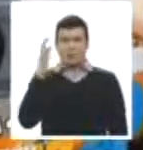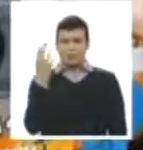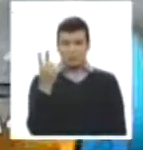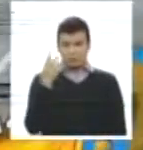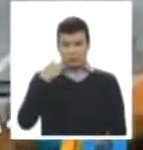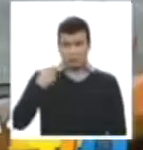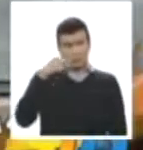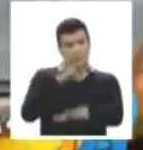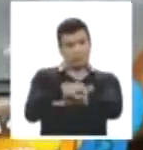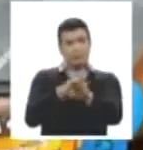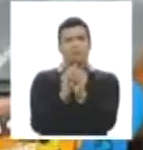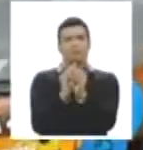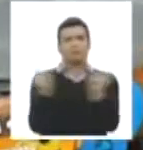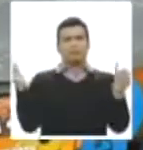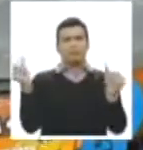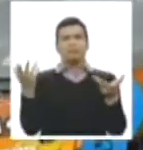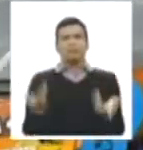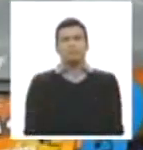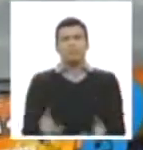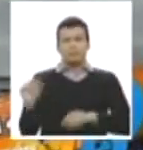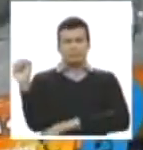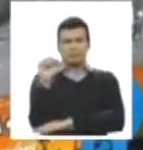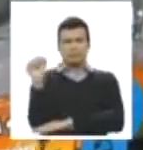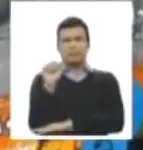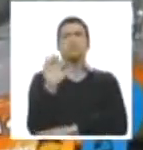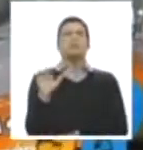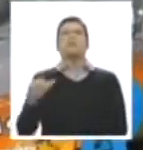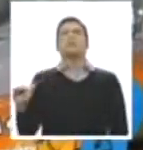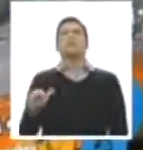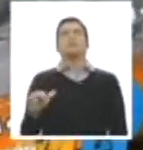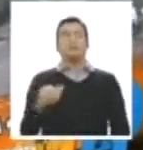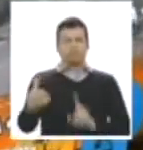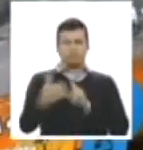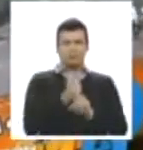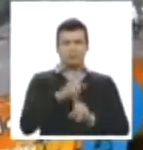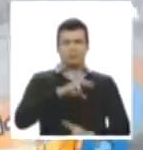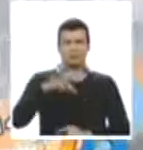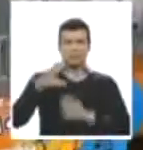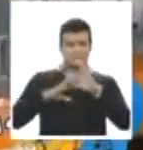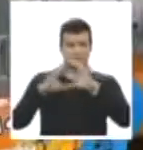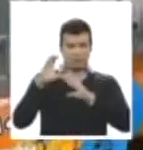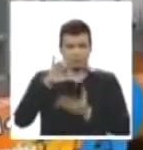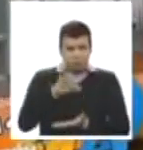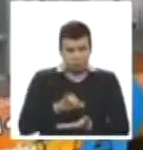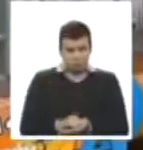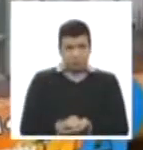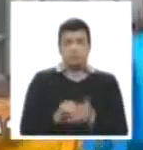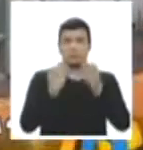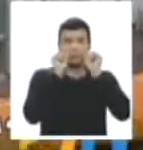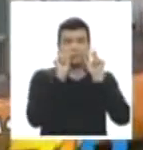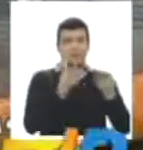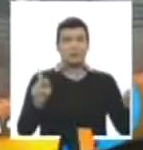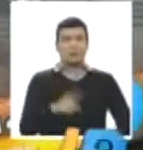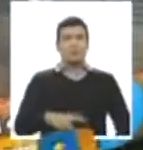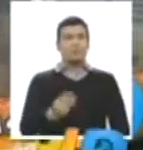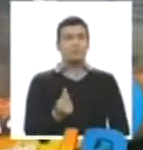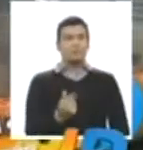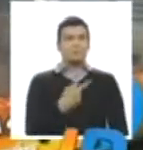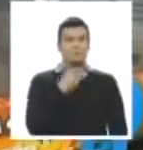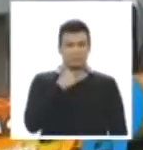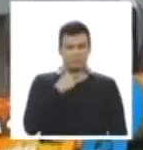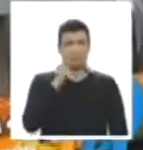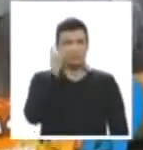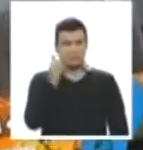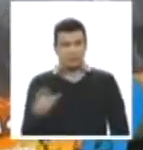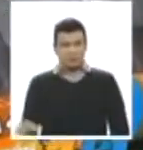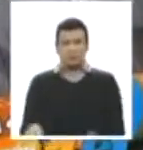Jóvenes fueron reportados como desaparecidos. El vehículo en el que viajaban fue encontrado en el norte del Cauca. Usuarios sin dinero. Decenas de caleños